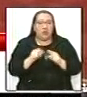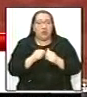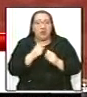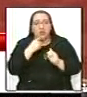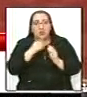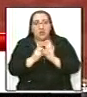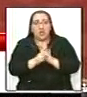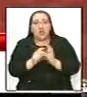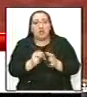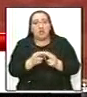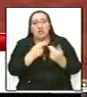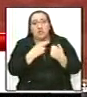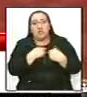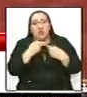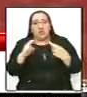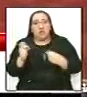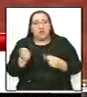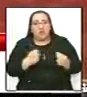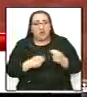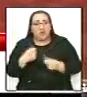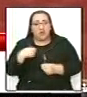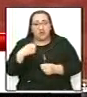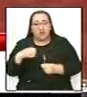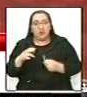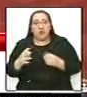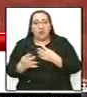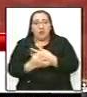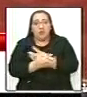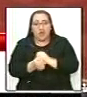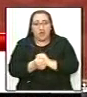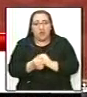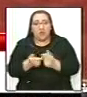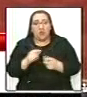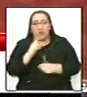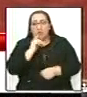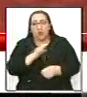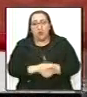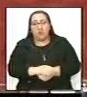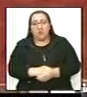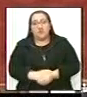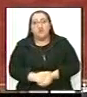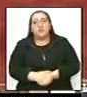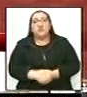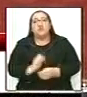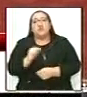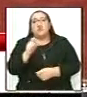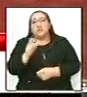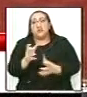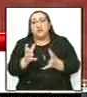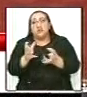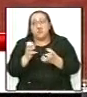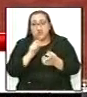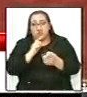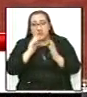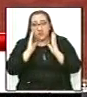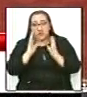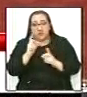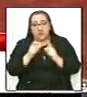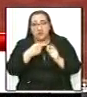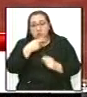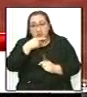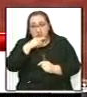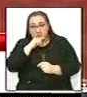reglamento bajo responsabilidad administrativa, civil o penal en caso de incumplimiento. Si la víctima prefiere ser atendida por personal